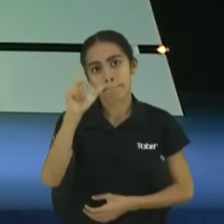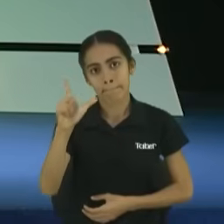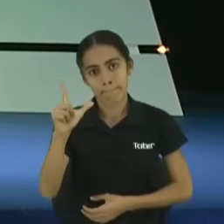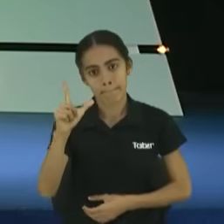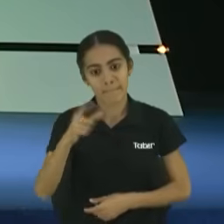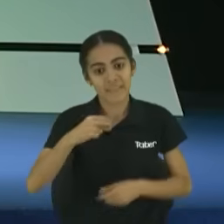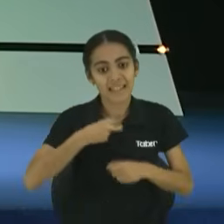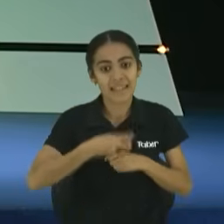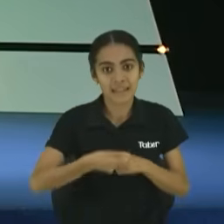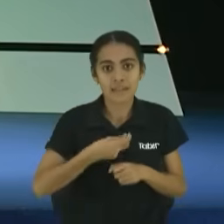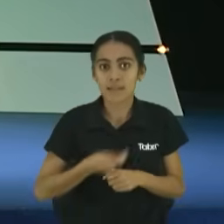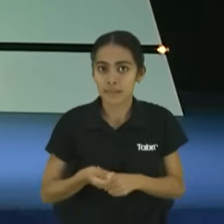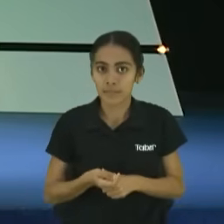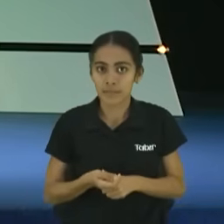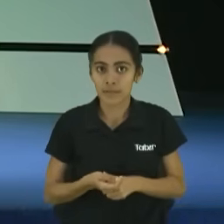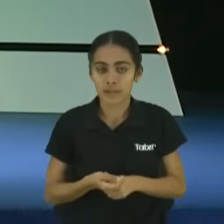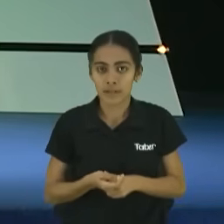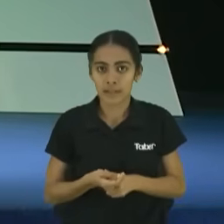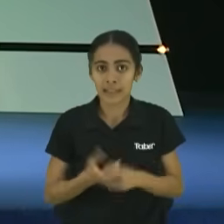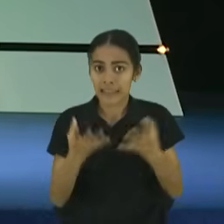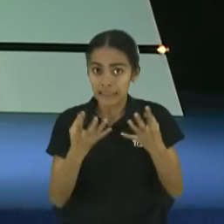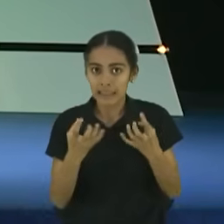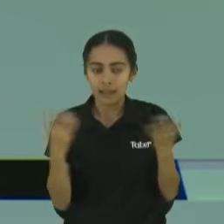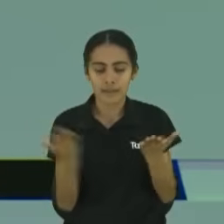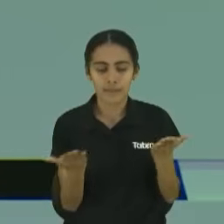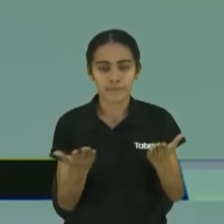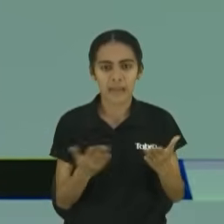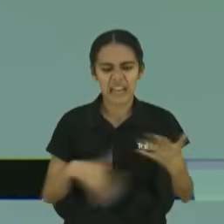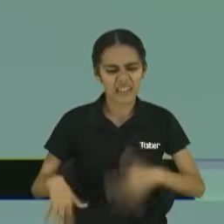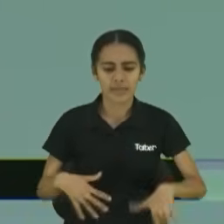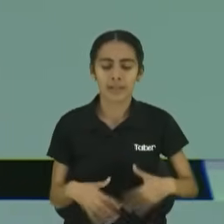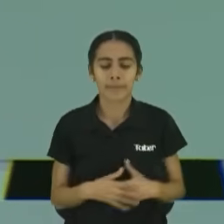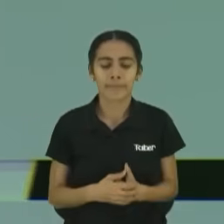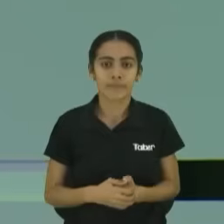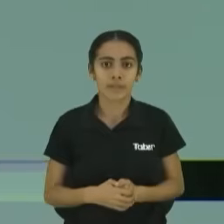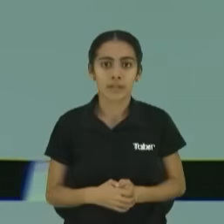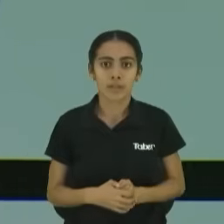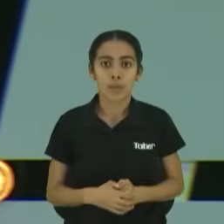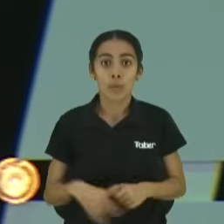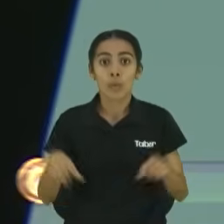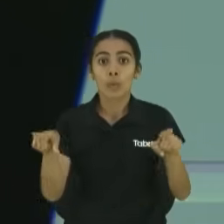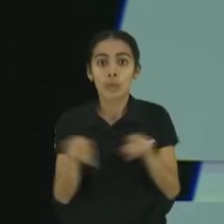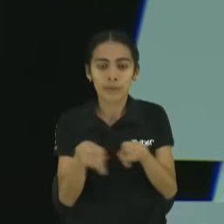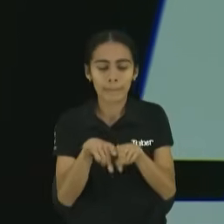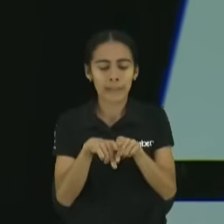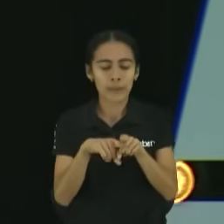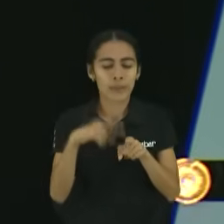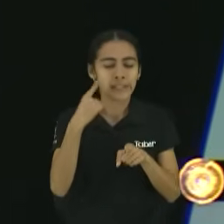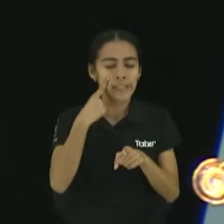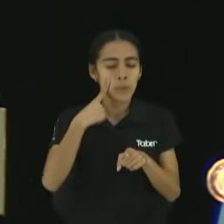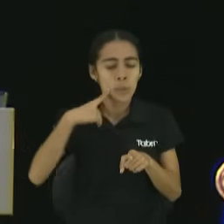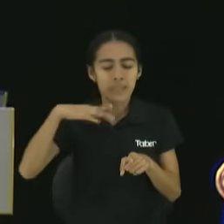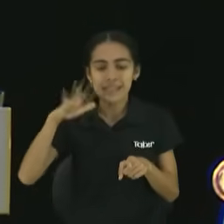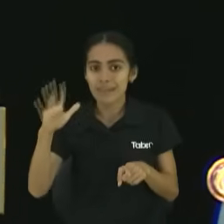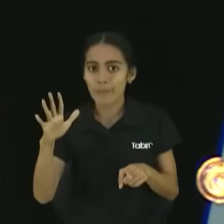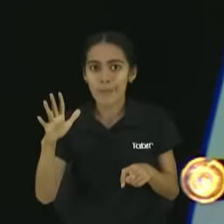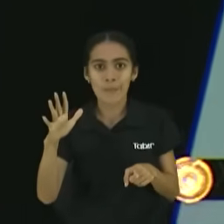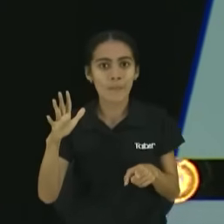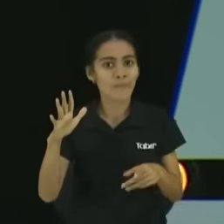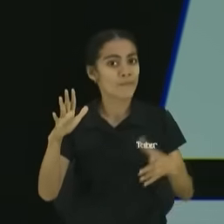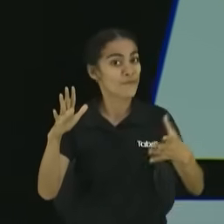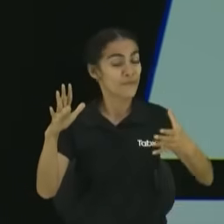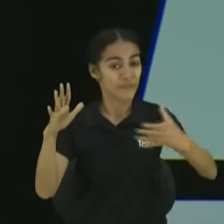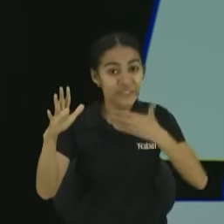pero prométame que va a venir, porque hay que invertir. Vamos a traer un hermano que tiene un testimonio tan